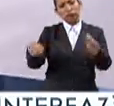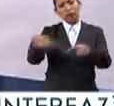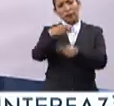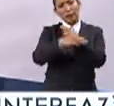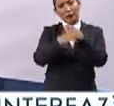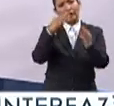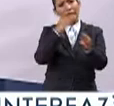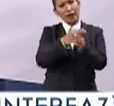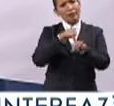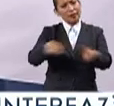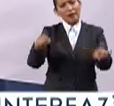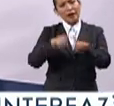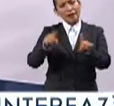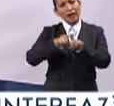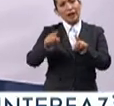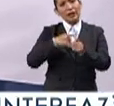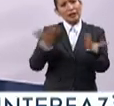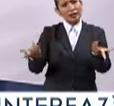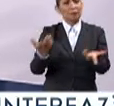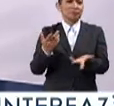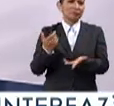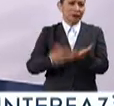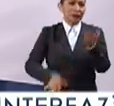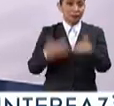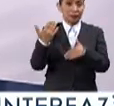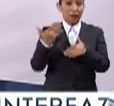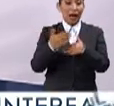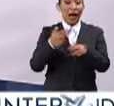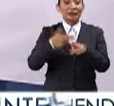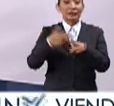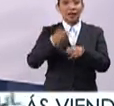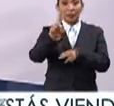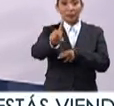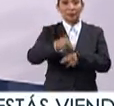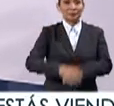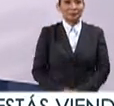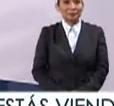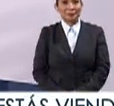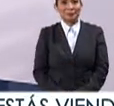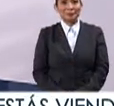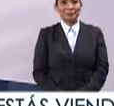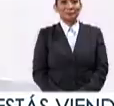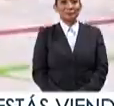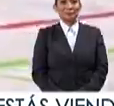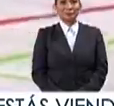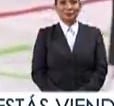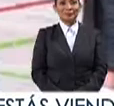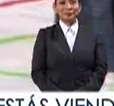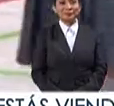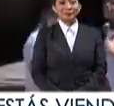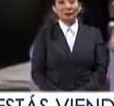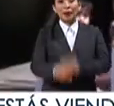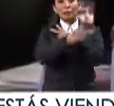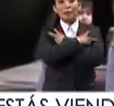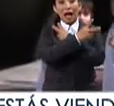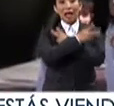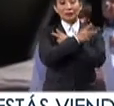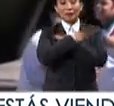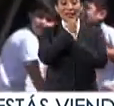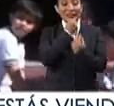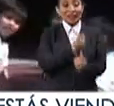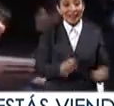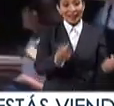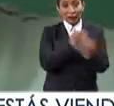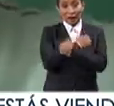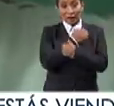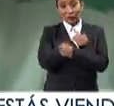materiales y recursos académicos hasta el próximo domingo las vacaciones para chicos